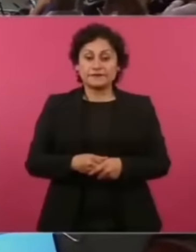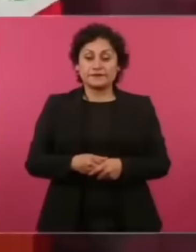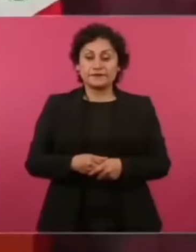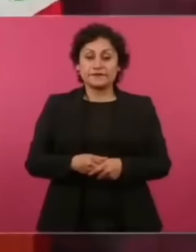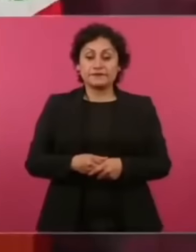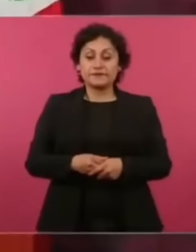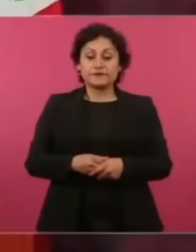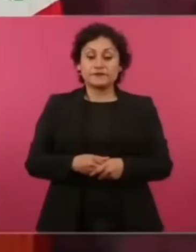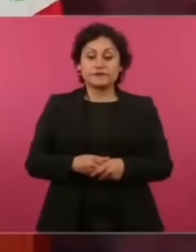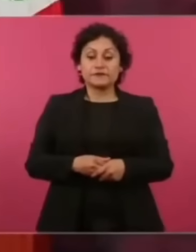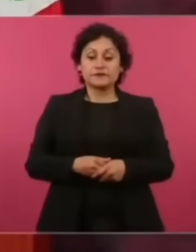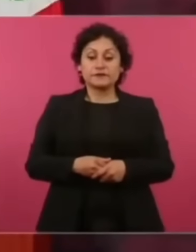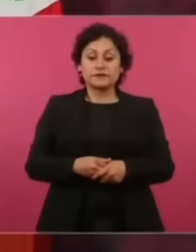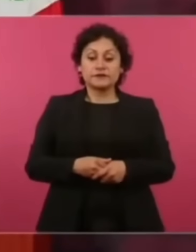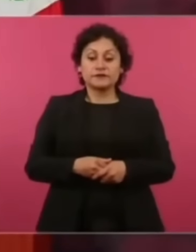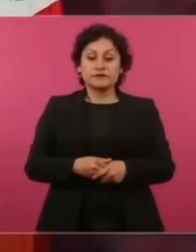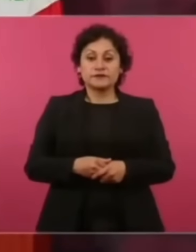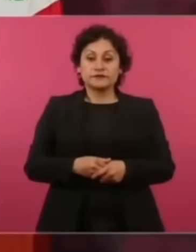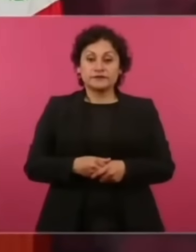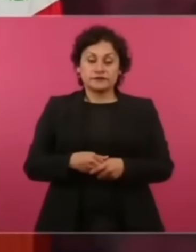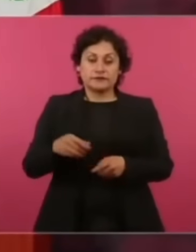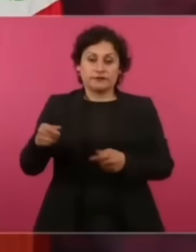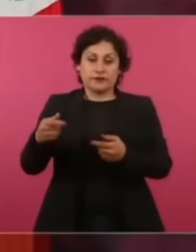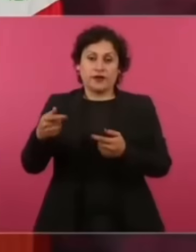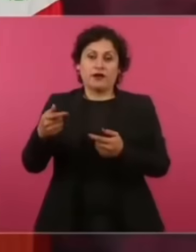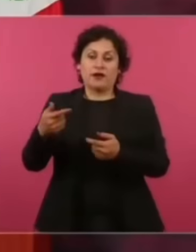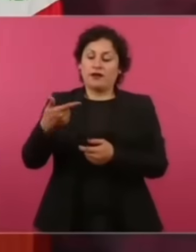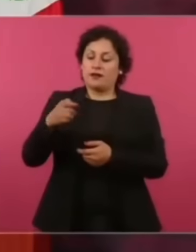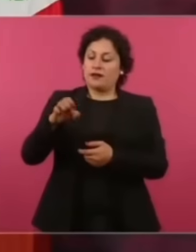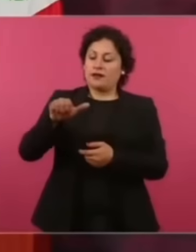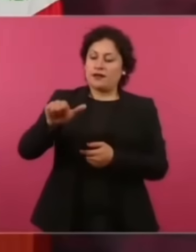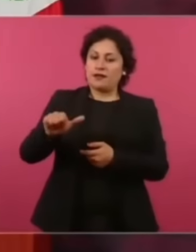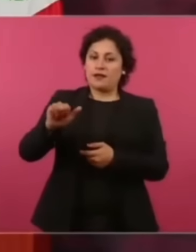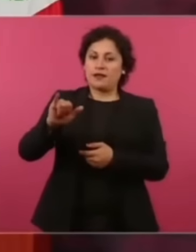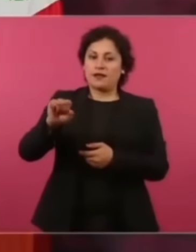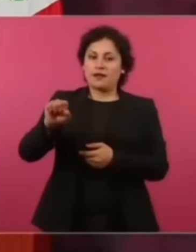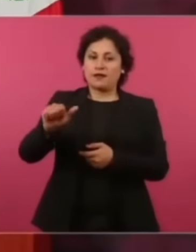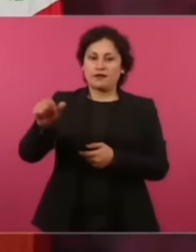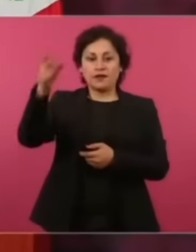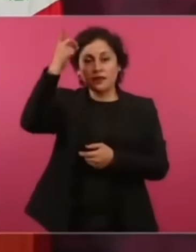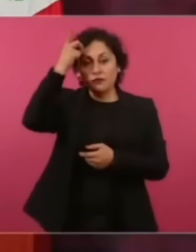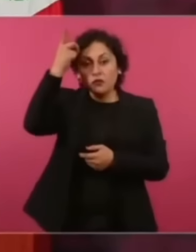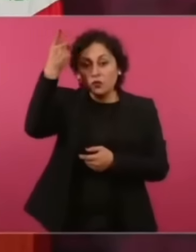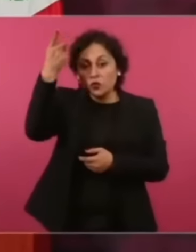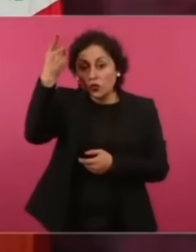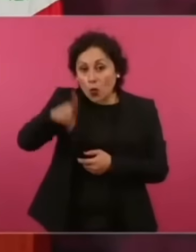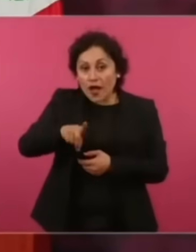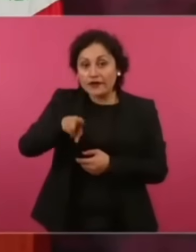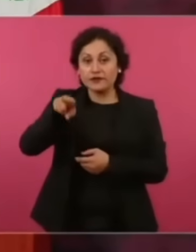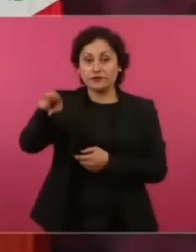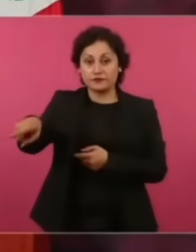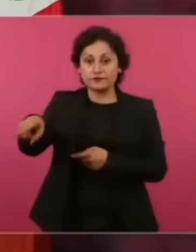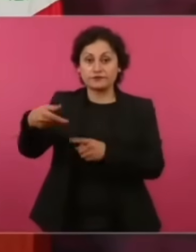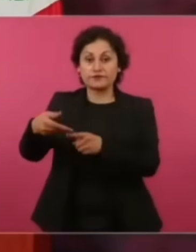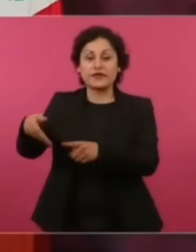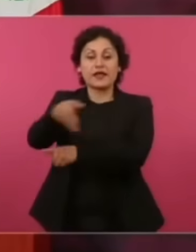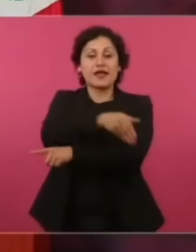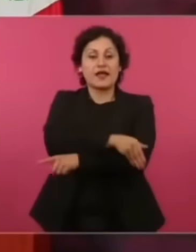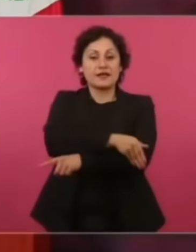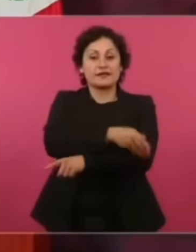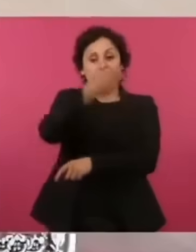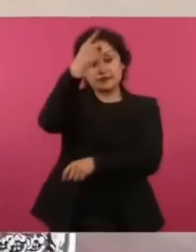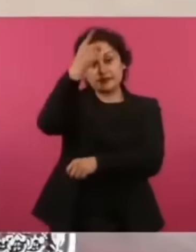Su dueño o uno de los dueños había estado de director del CISEN